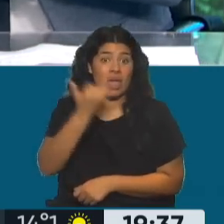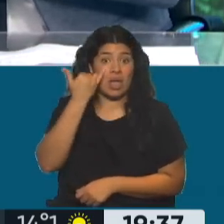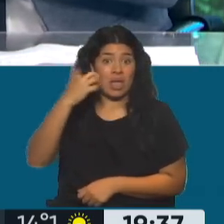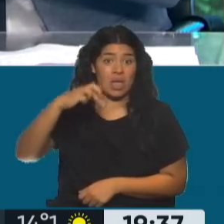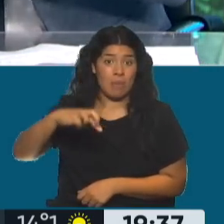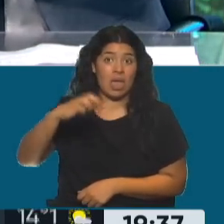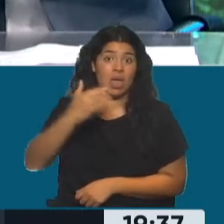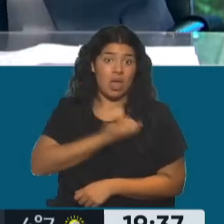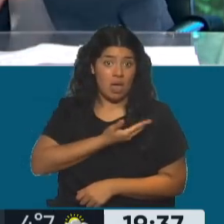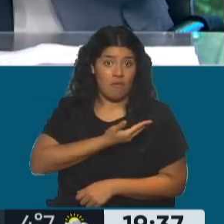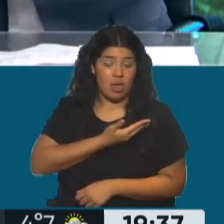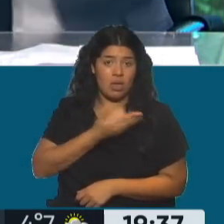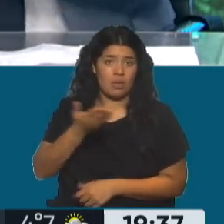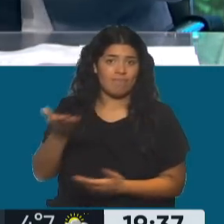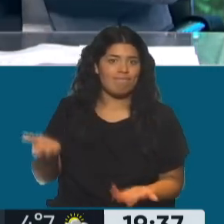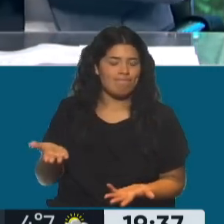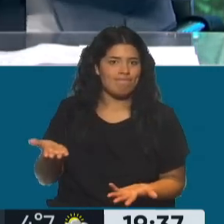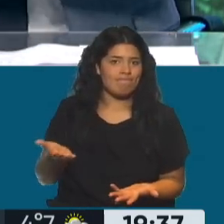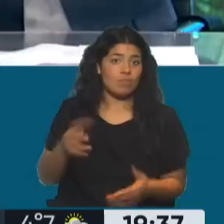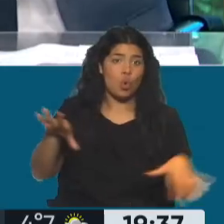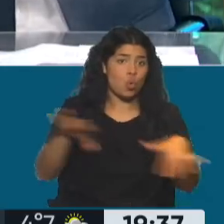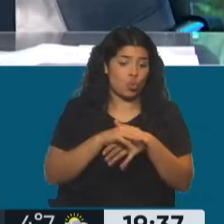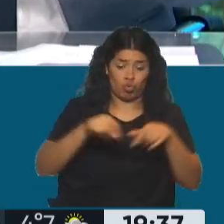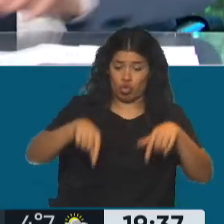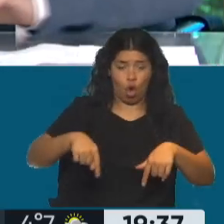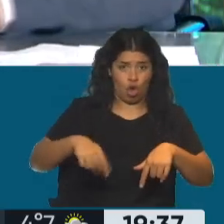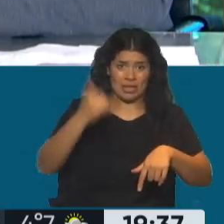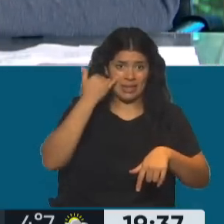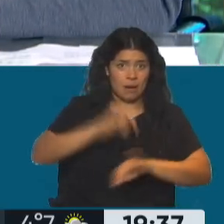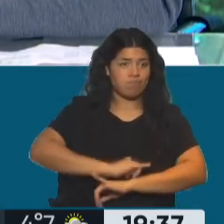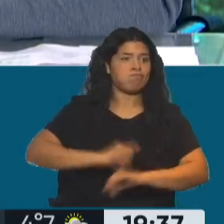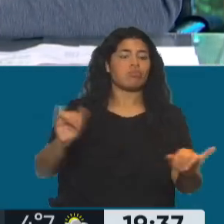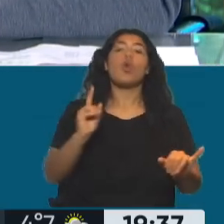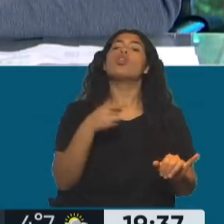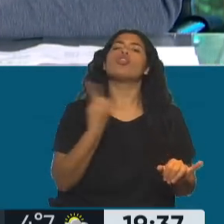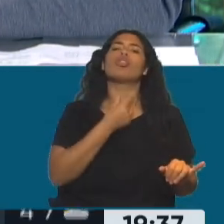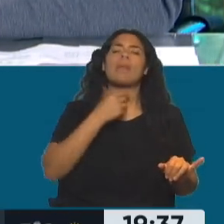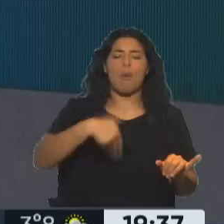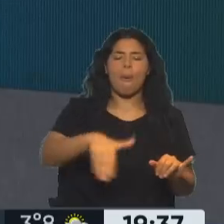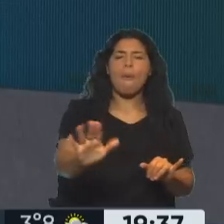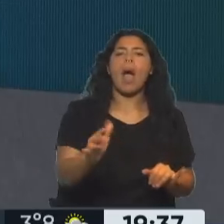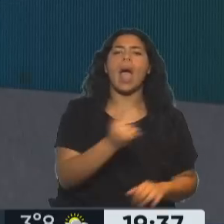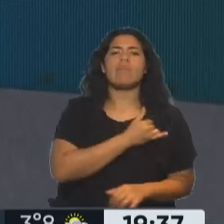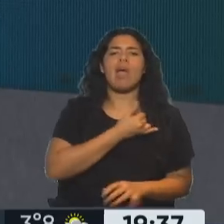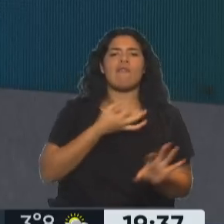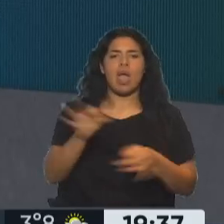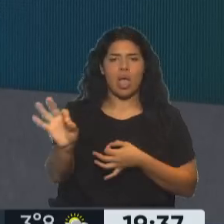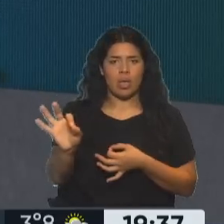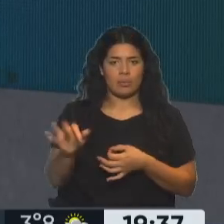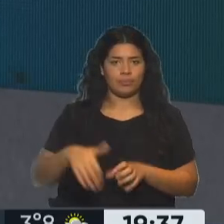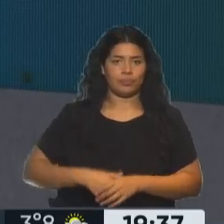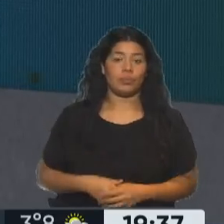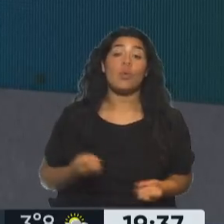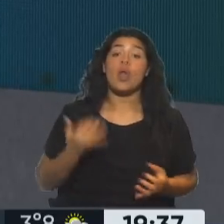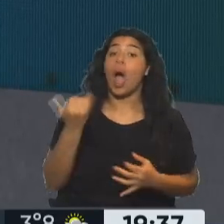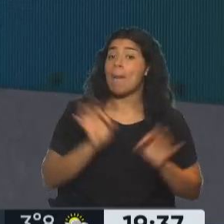YPF, porque es una herramienta para la política económica y nosotros no queremos que sea para eso. Bueno, con lo cual, tiene dictamen en el Congreso un proyecto de ley